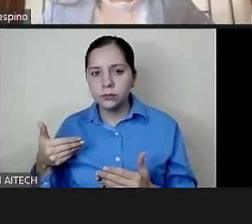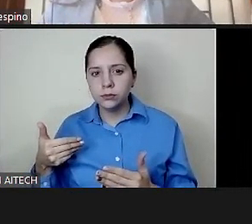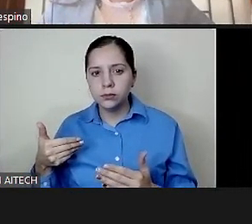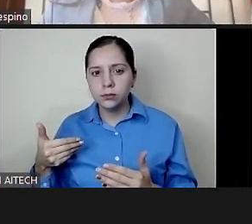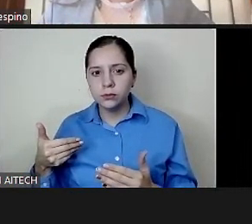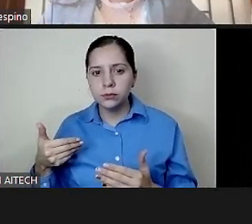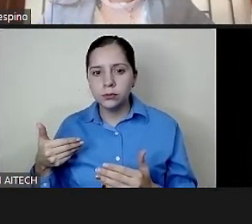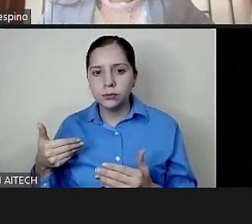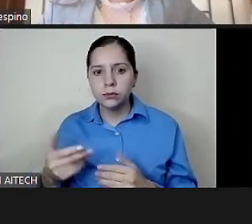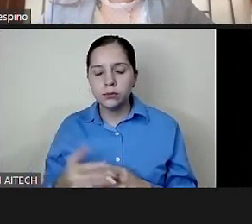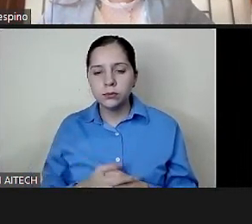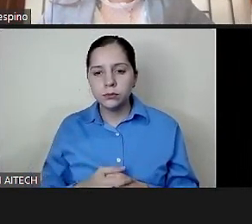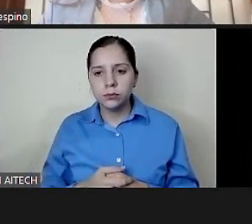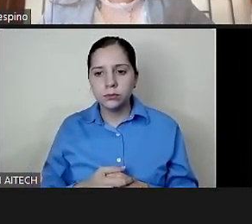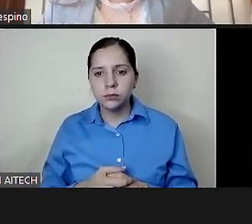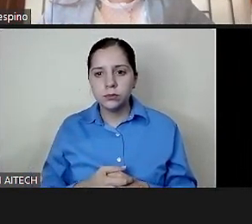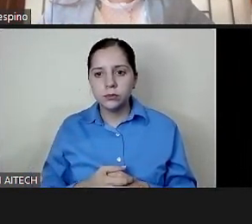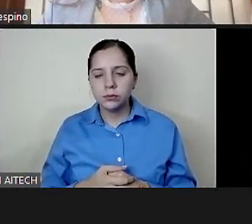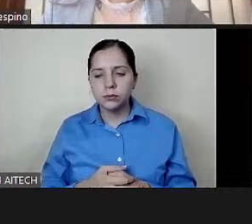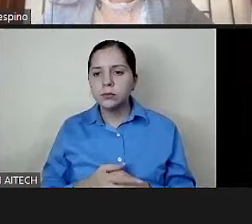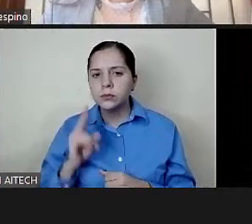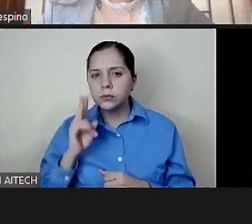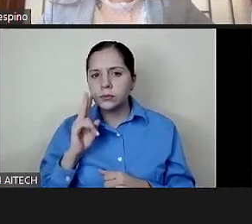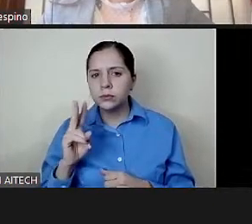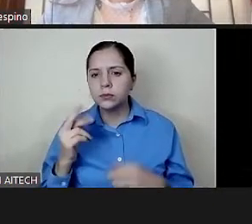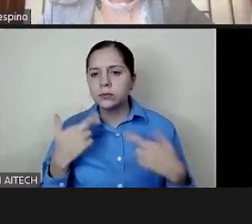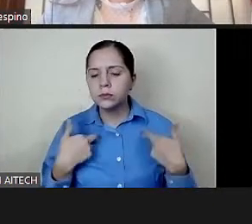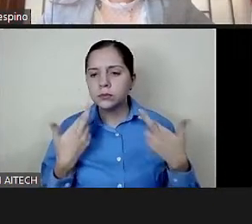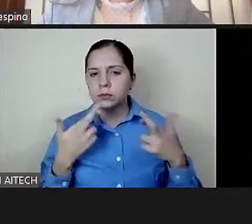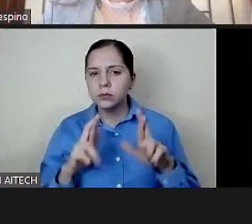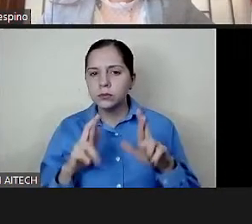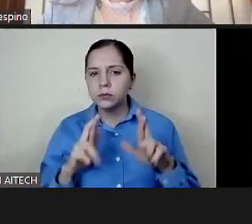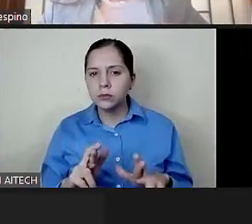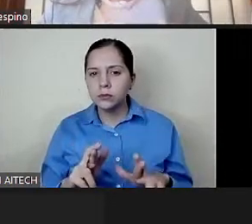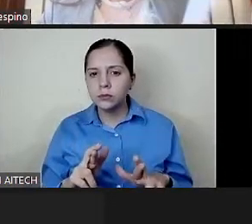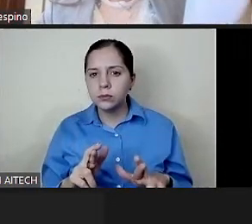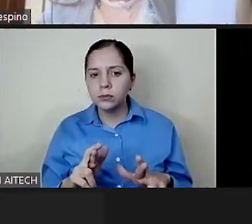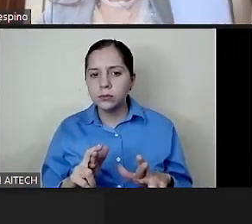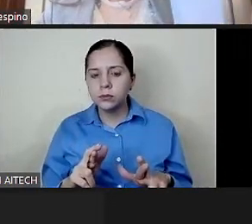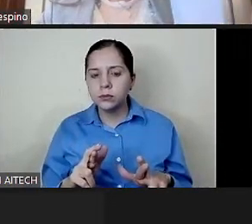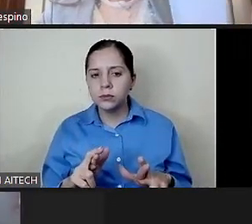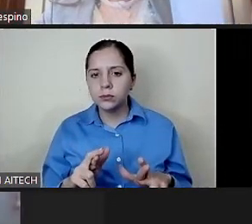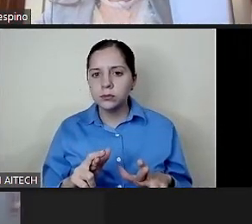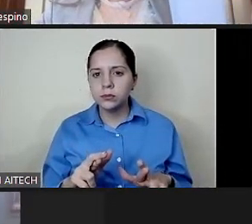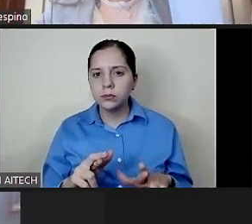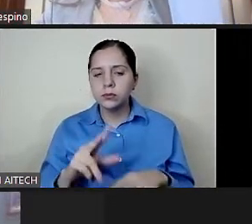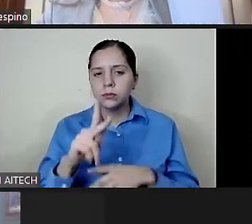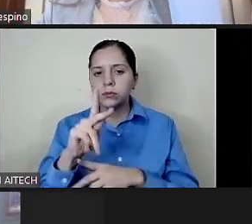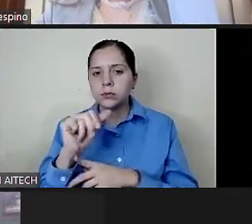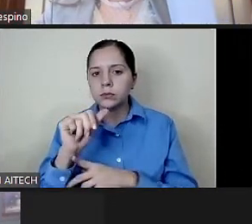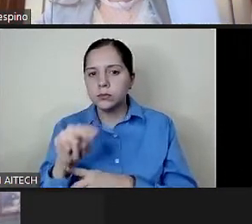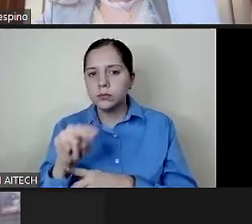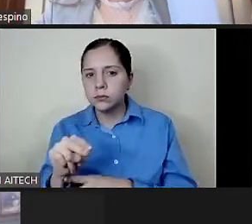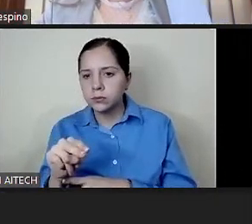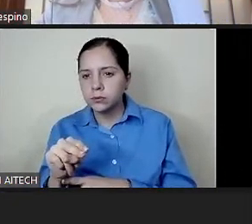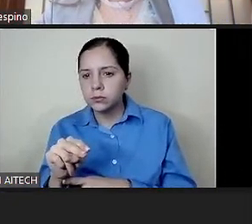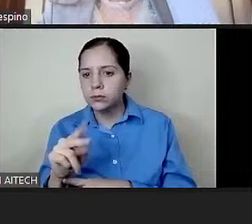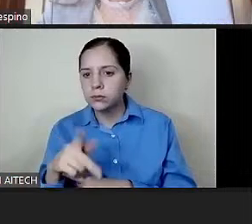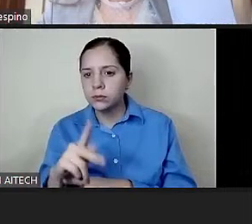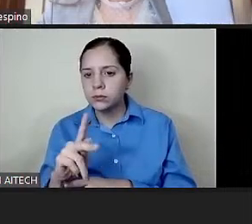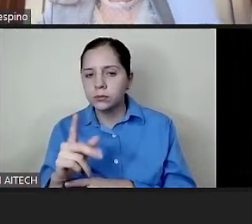Me parece haber visto al representante del Partido de Acción Nacional, pero no sé cómo que se